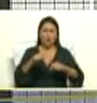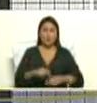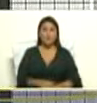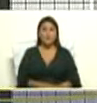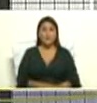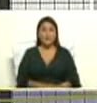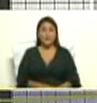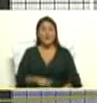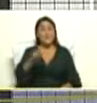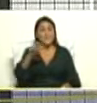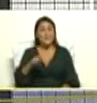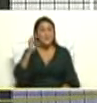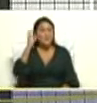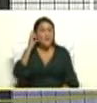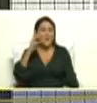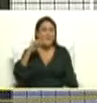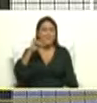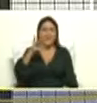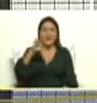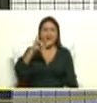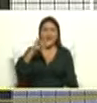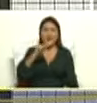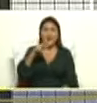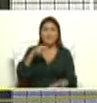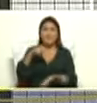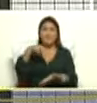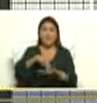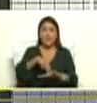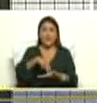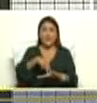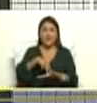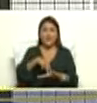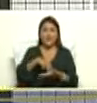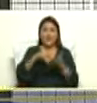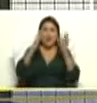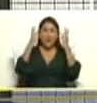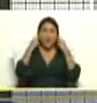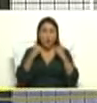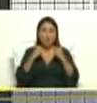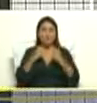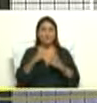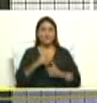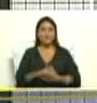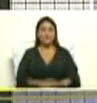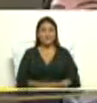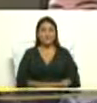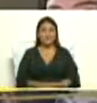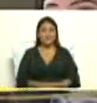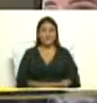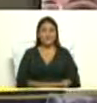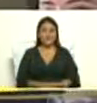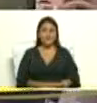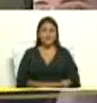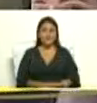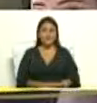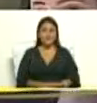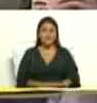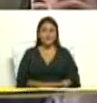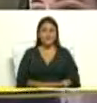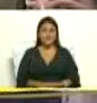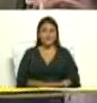presentes de pie para darles un aplauso a la generación heroica a la generación precursora